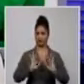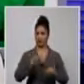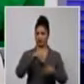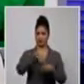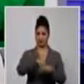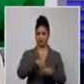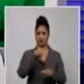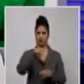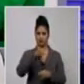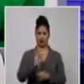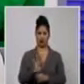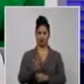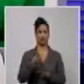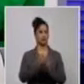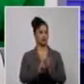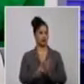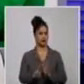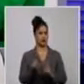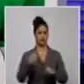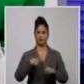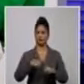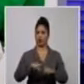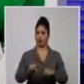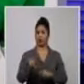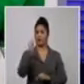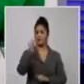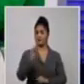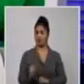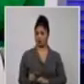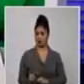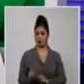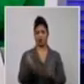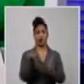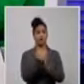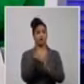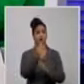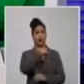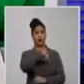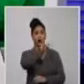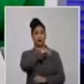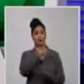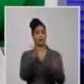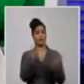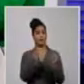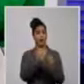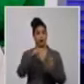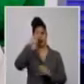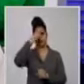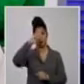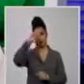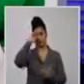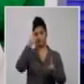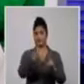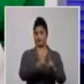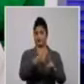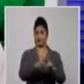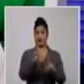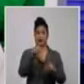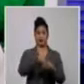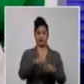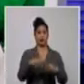Noris. El paciente que se confirma ayer de transmisión autóctona en Bayamo es del municipio